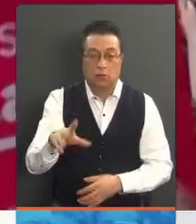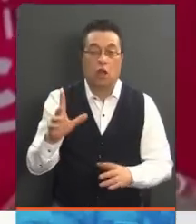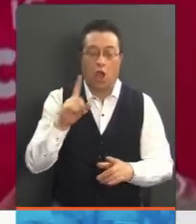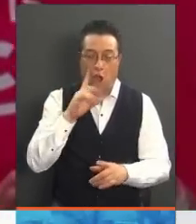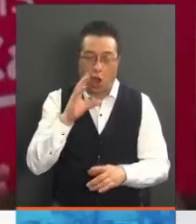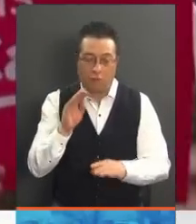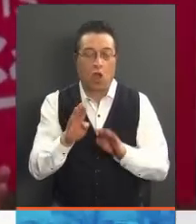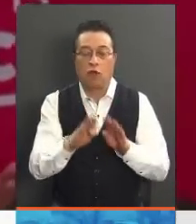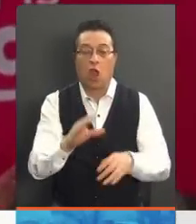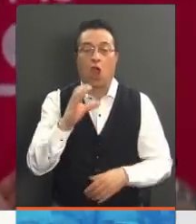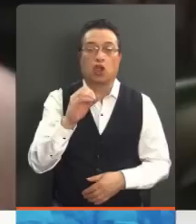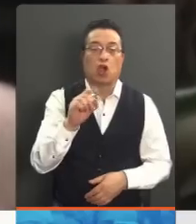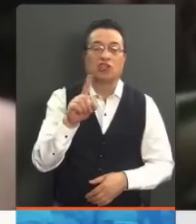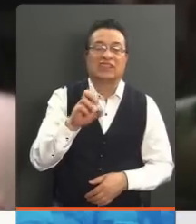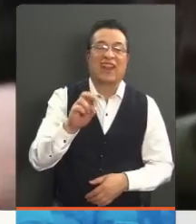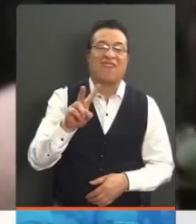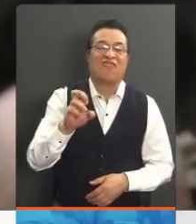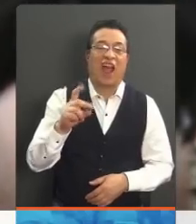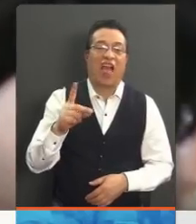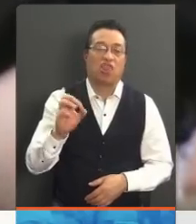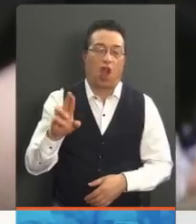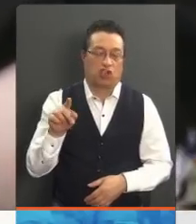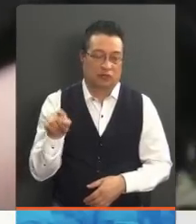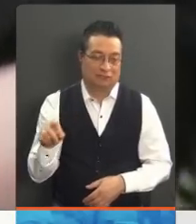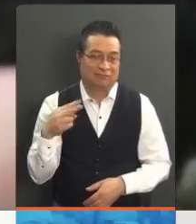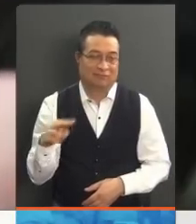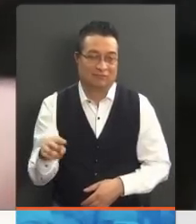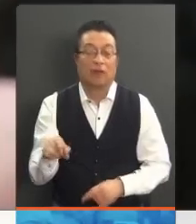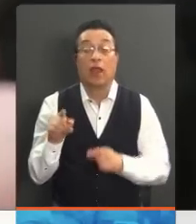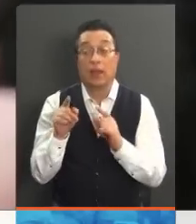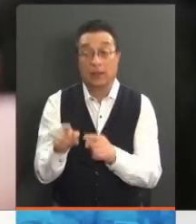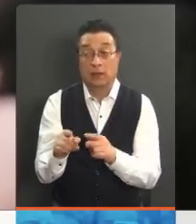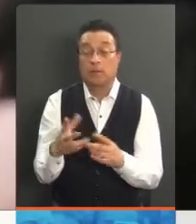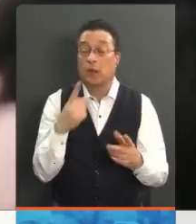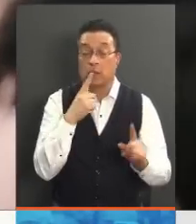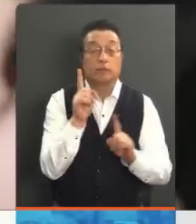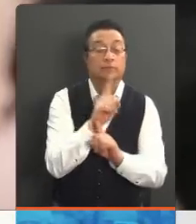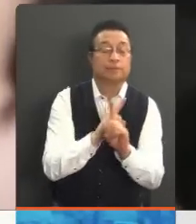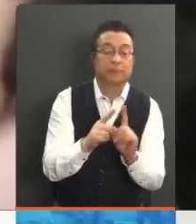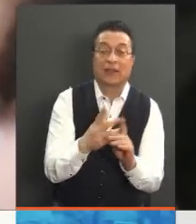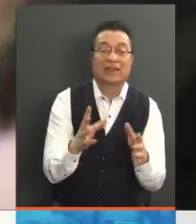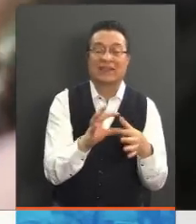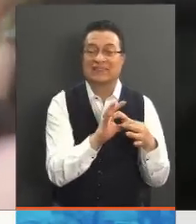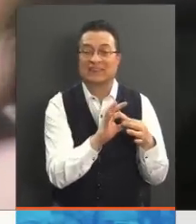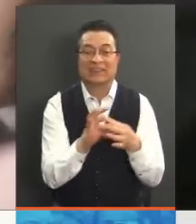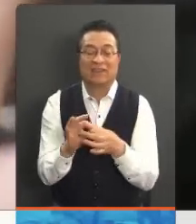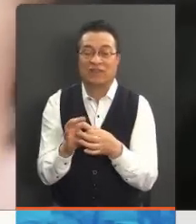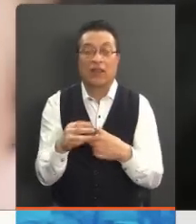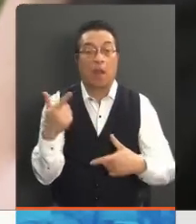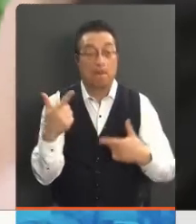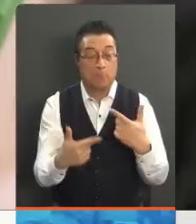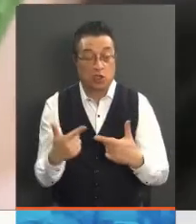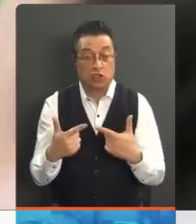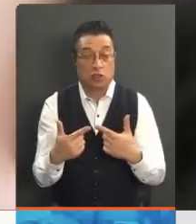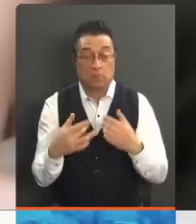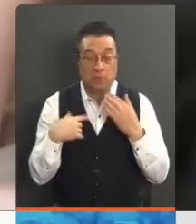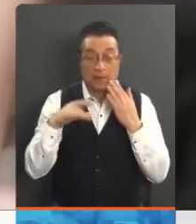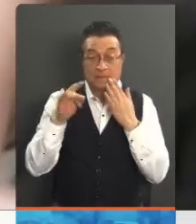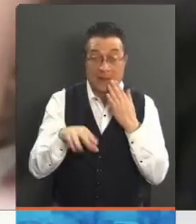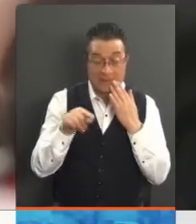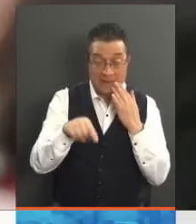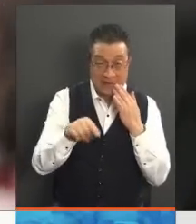muy conservadora. Ahora, las reacciones que hay respecto de esto, ¿qué significa desde el punto de vista político? Porque entendemos que con